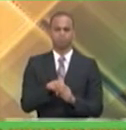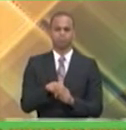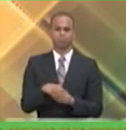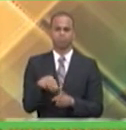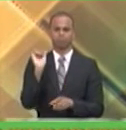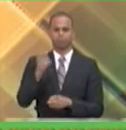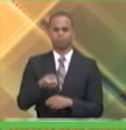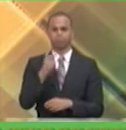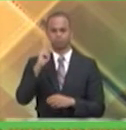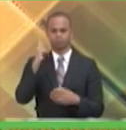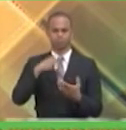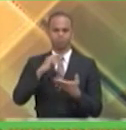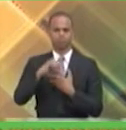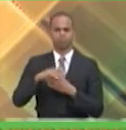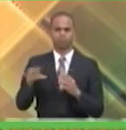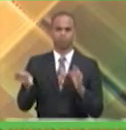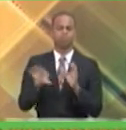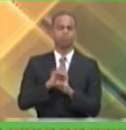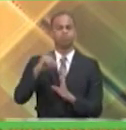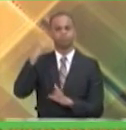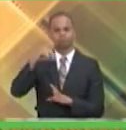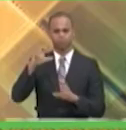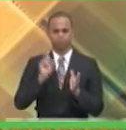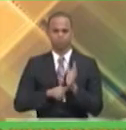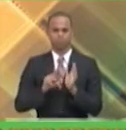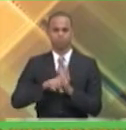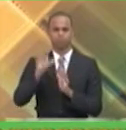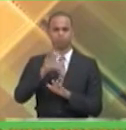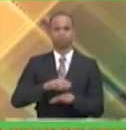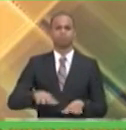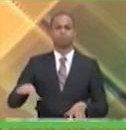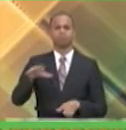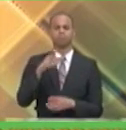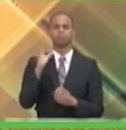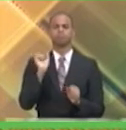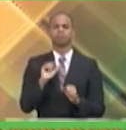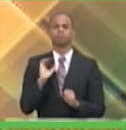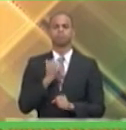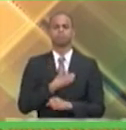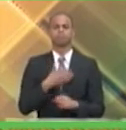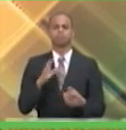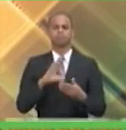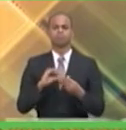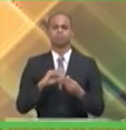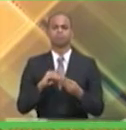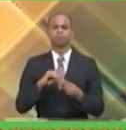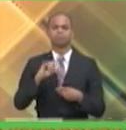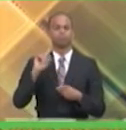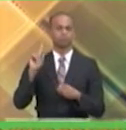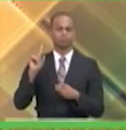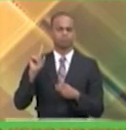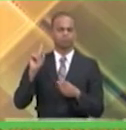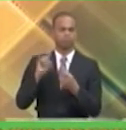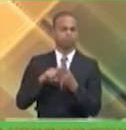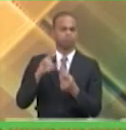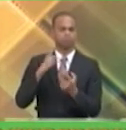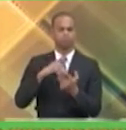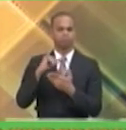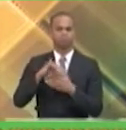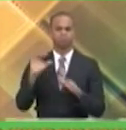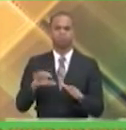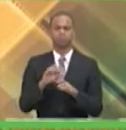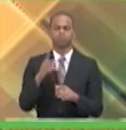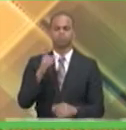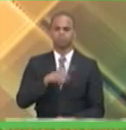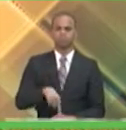los proyectos seleccionados para realizar una gira y hacer nuestra presentación de hasta qué etapa lleva el proyecto. O sea,